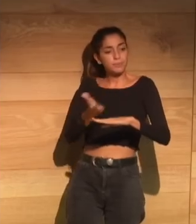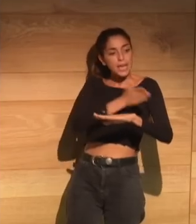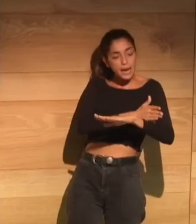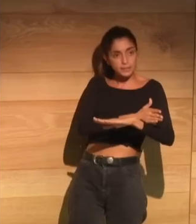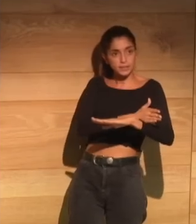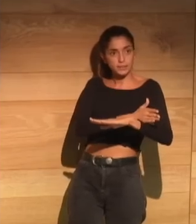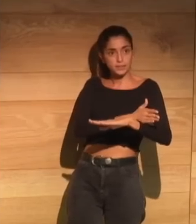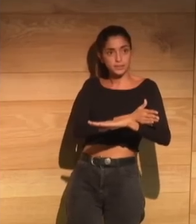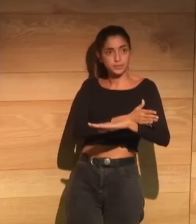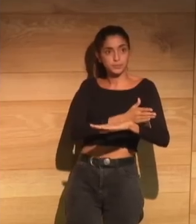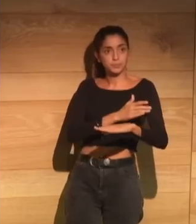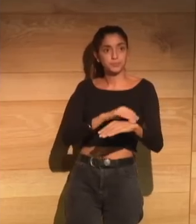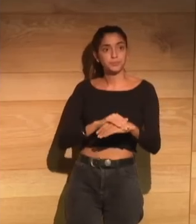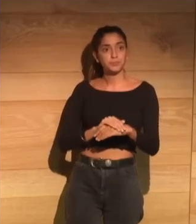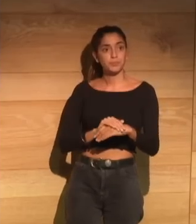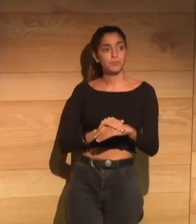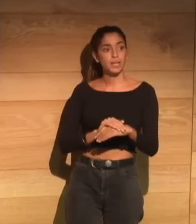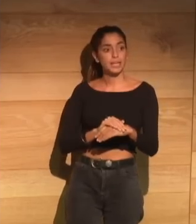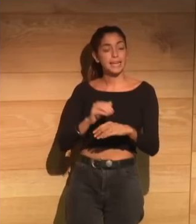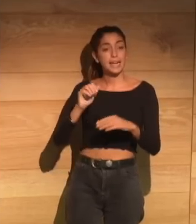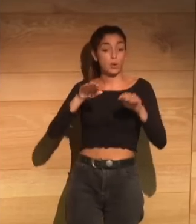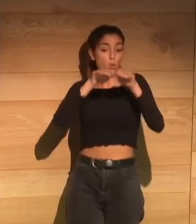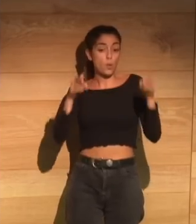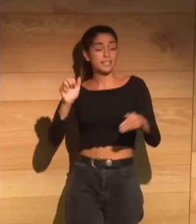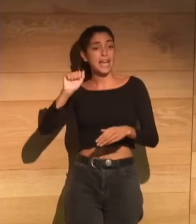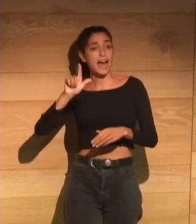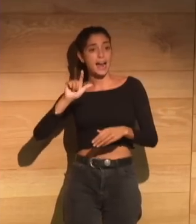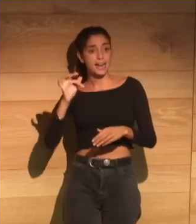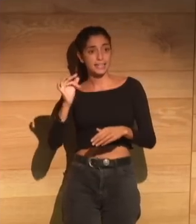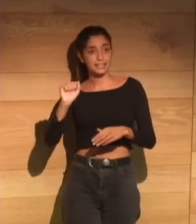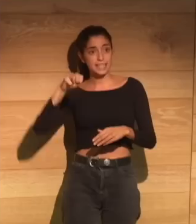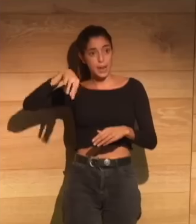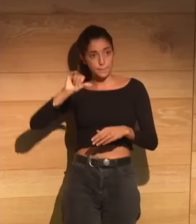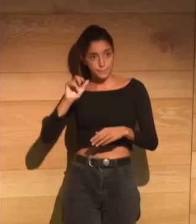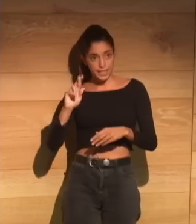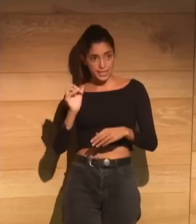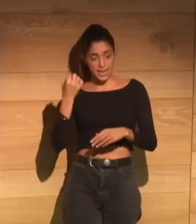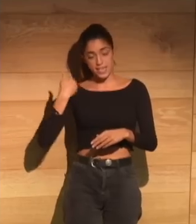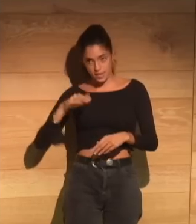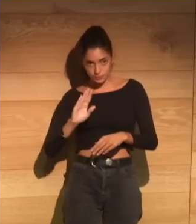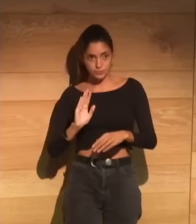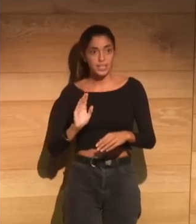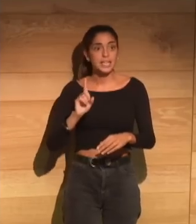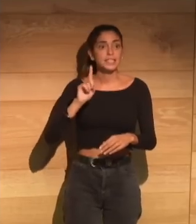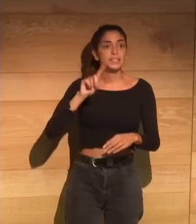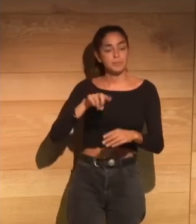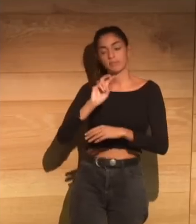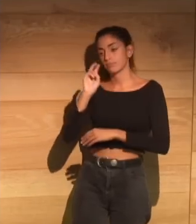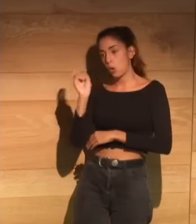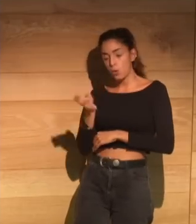aunque sea el noveno arte, y es anterior al séptimo. En Altamira ya había viñetas. Ya había... Y en la columna trajana,